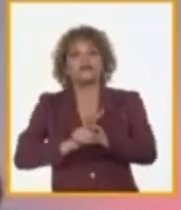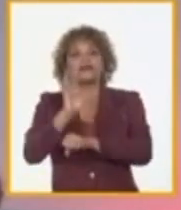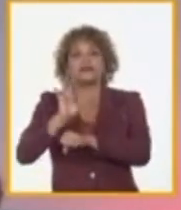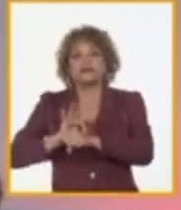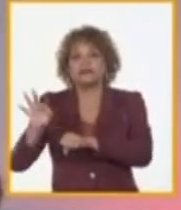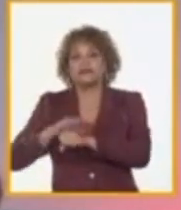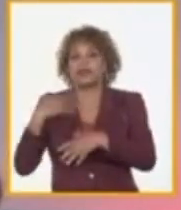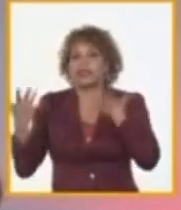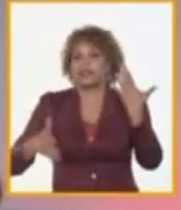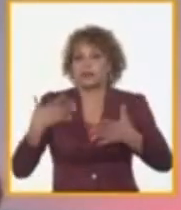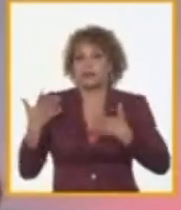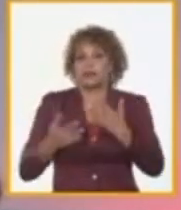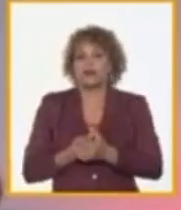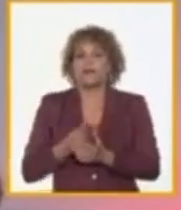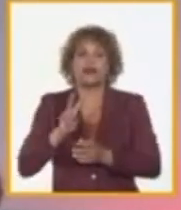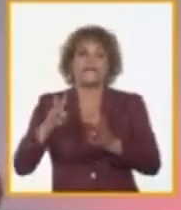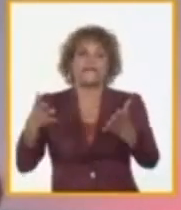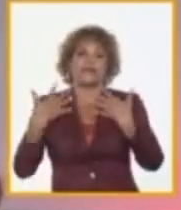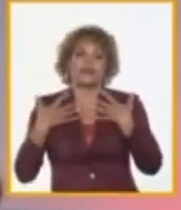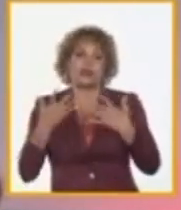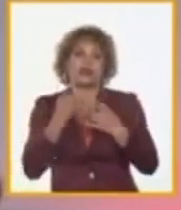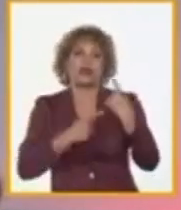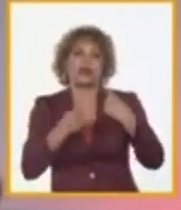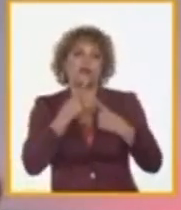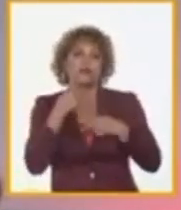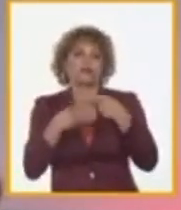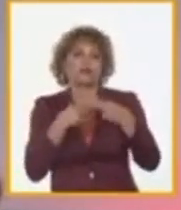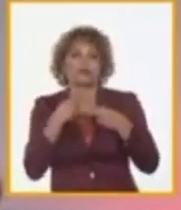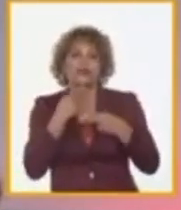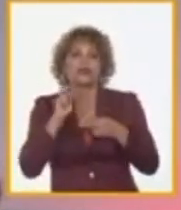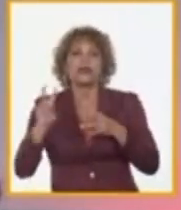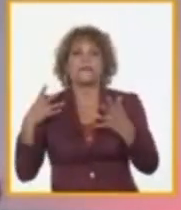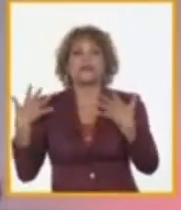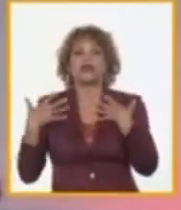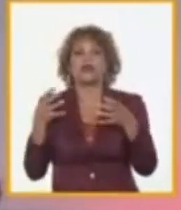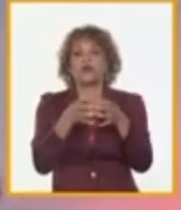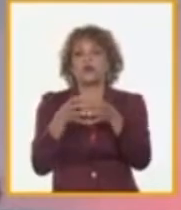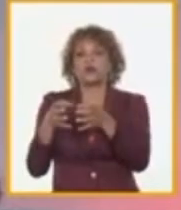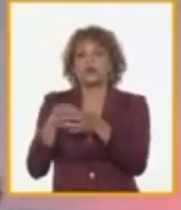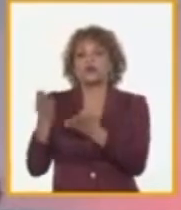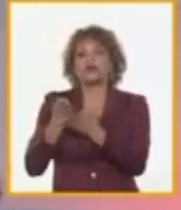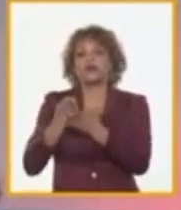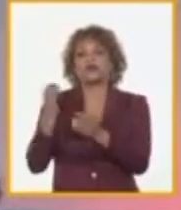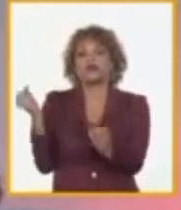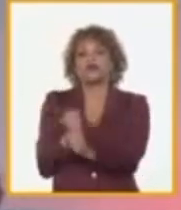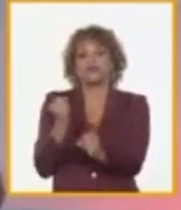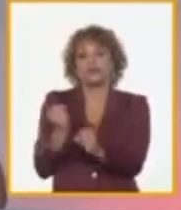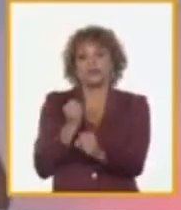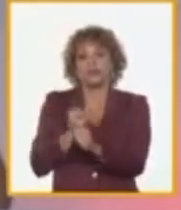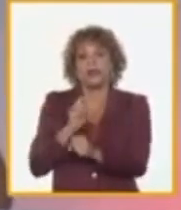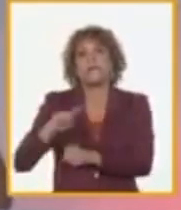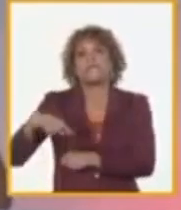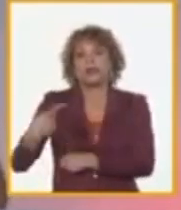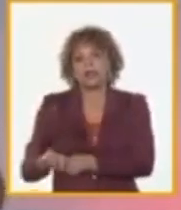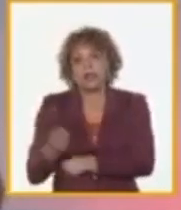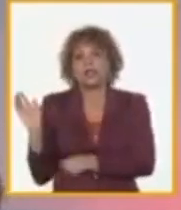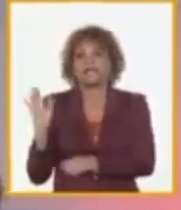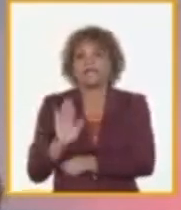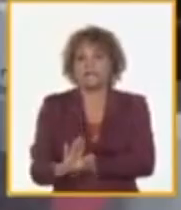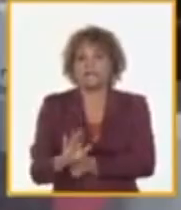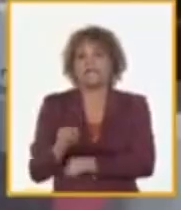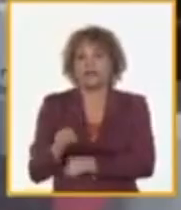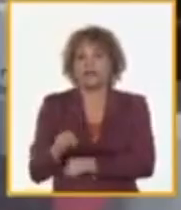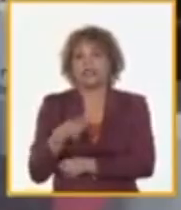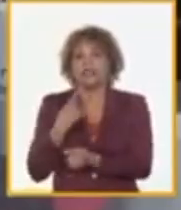verano por solo mencionar algunas podemos decir que se estarán activando durante el verano la jidad estudiantiles de trabajo que en esto no voy aar mañana van a estar los muchachos acá de la